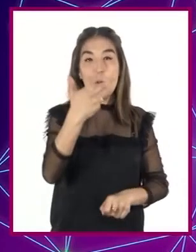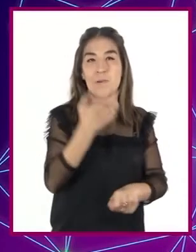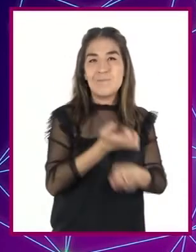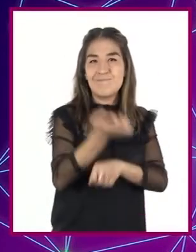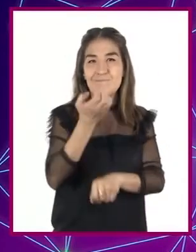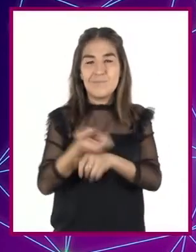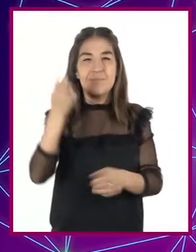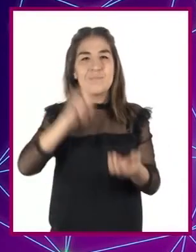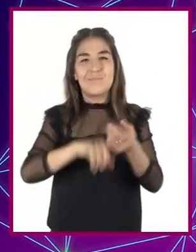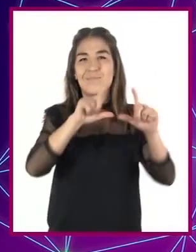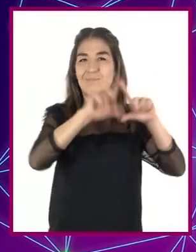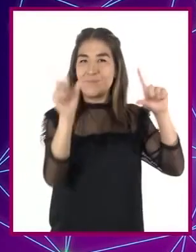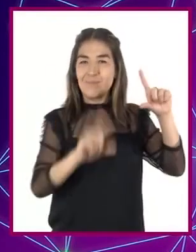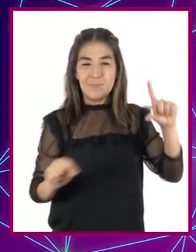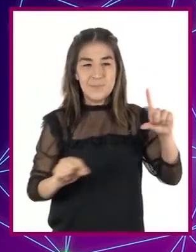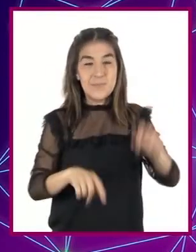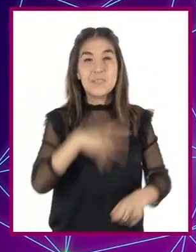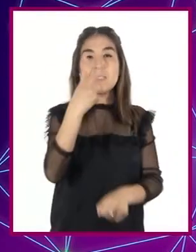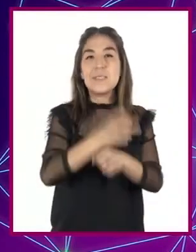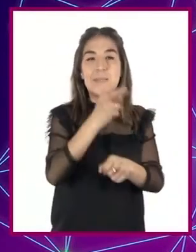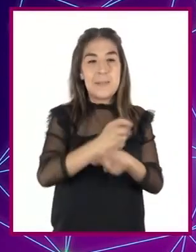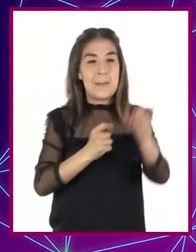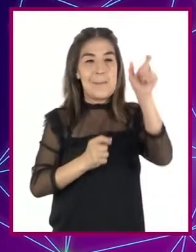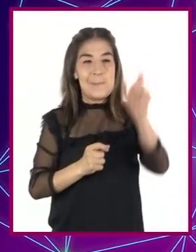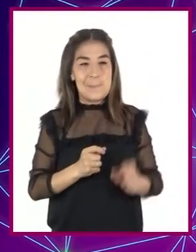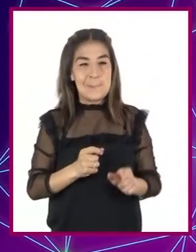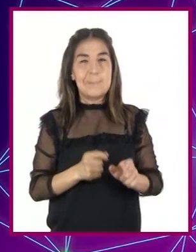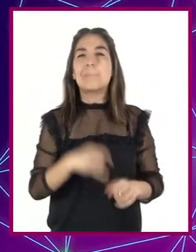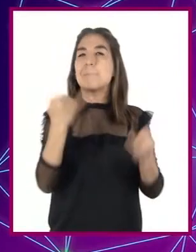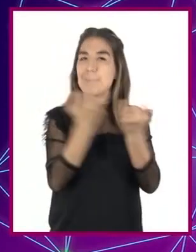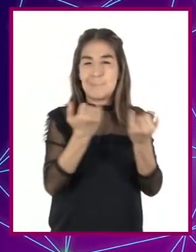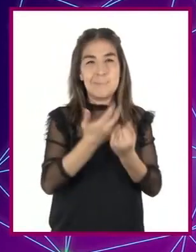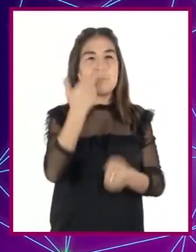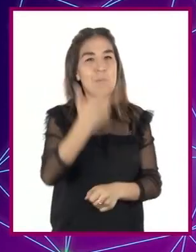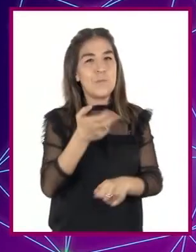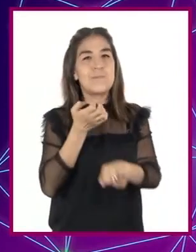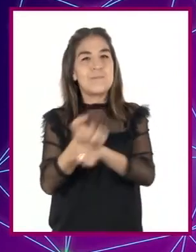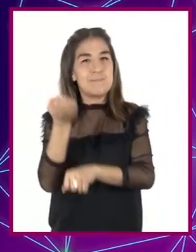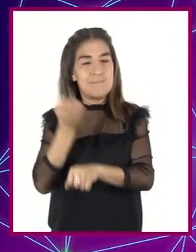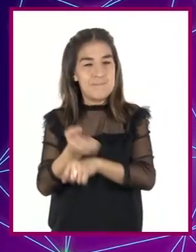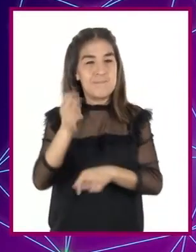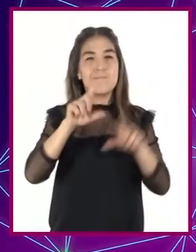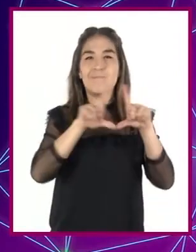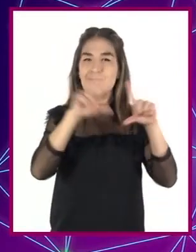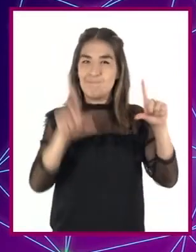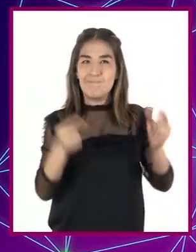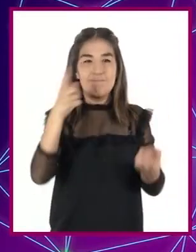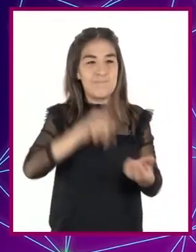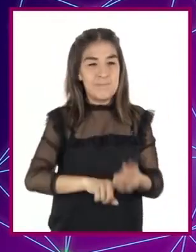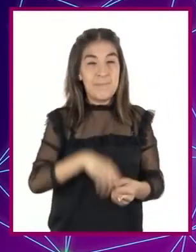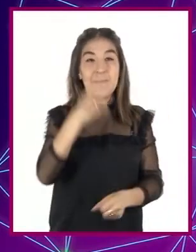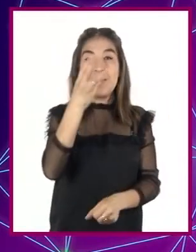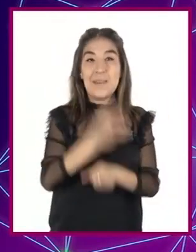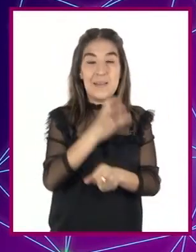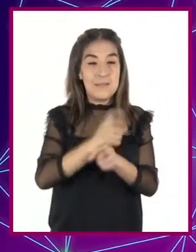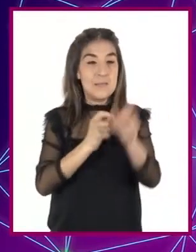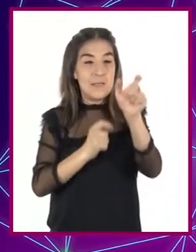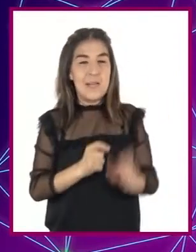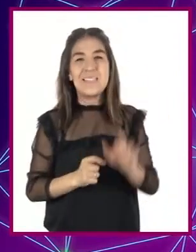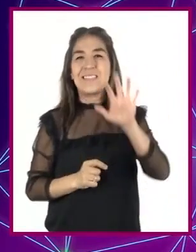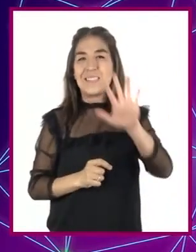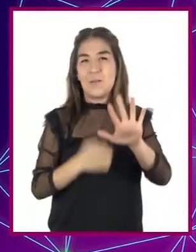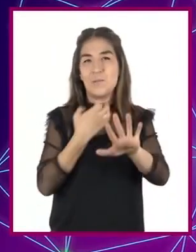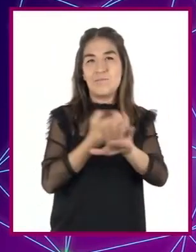República. En el segundo intervalo, se encuentran 8 estados. En el tercer intervalo, encontramos 5